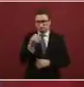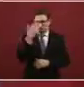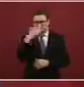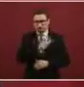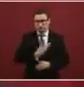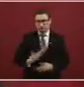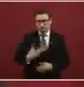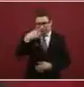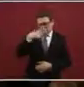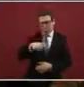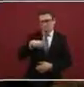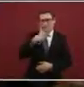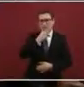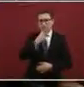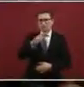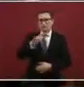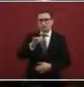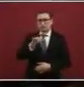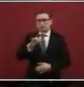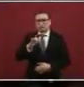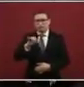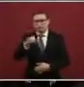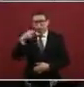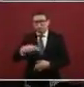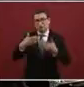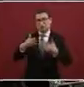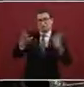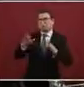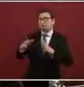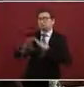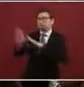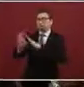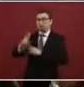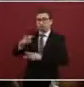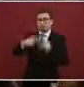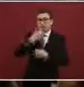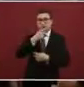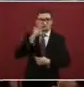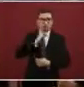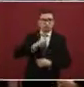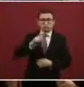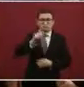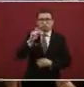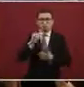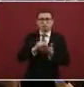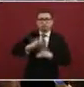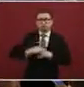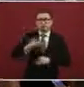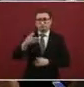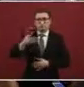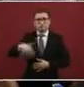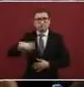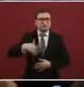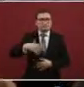Lázaro Cárdenas, México abrió sus puertas para recibir a más de 20,000 hombres, mujeres y niños obligados a buscar asilo